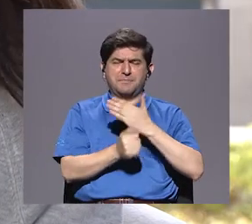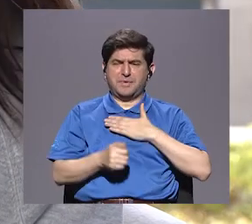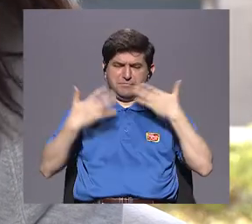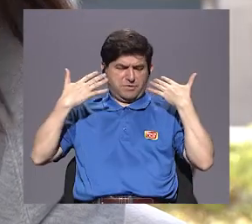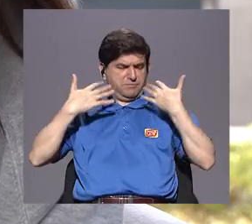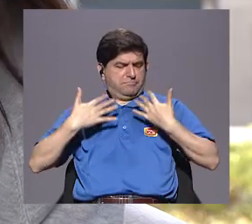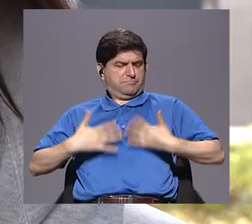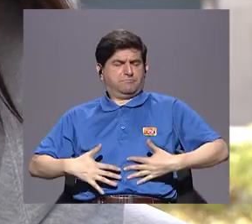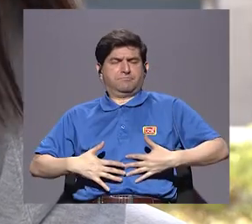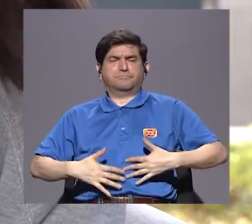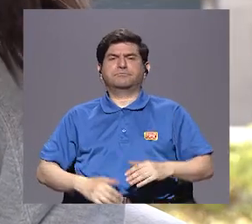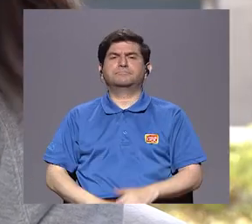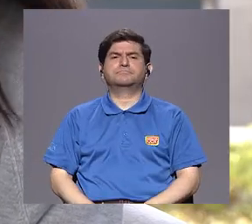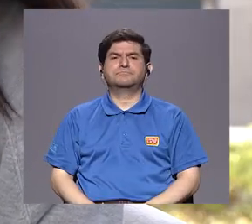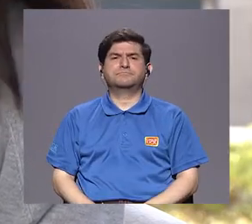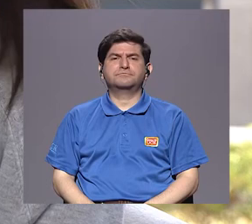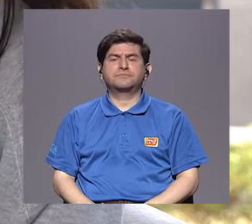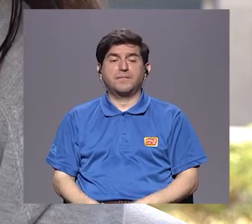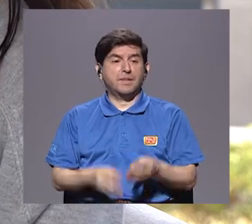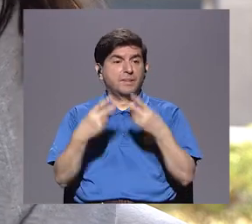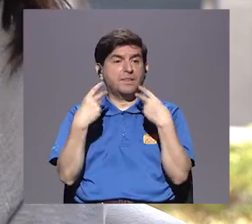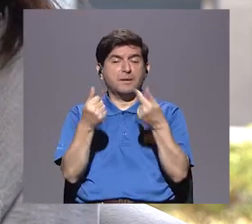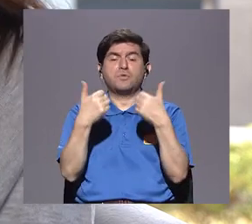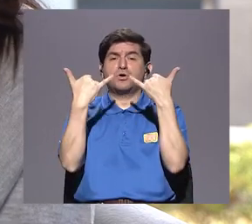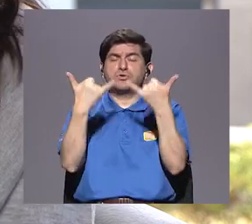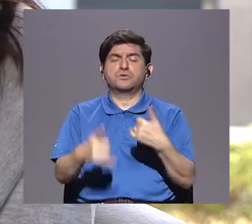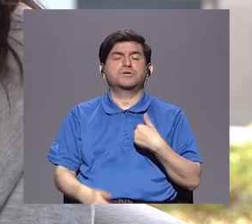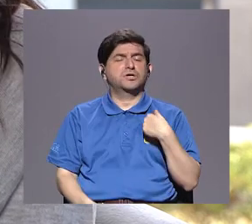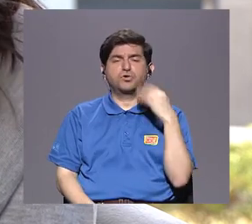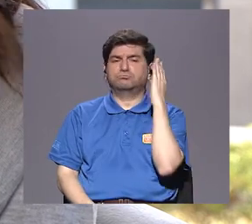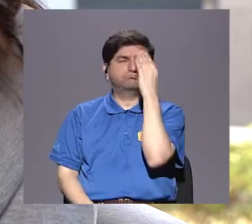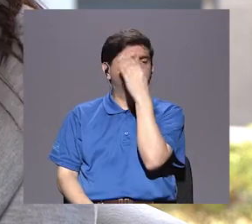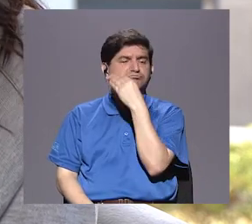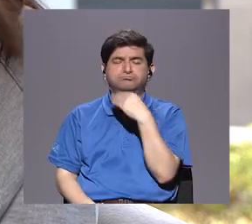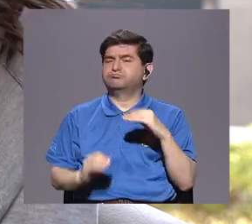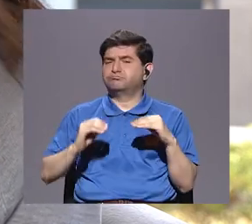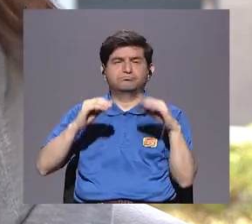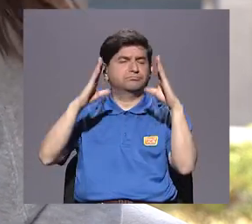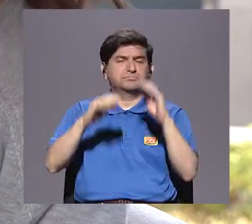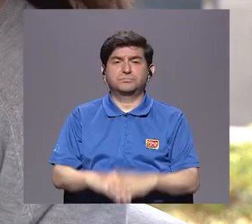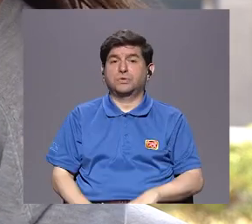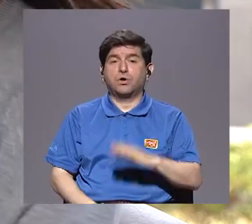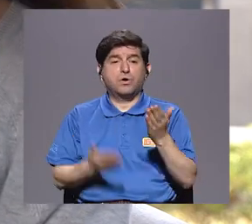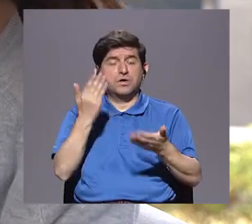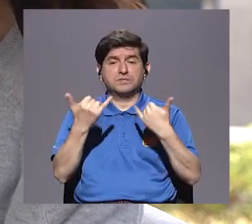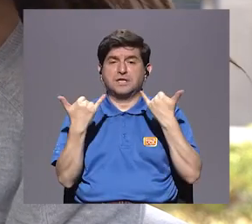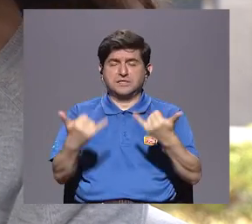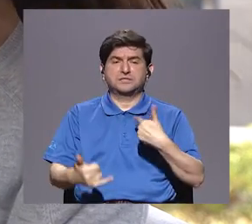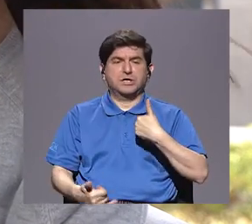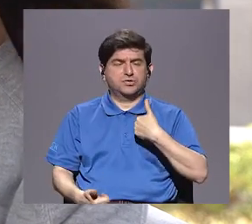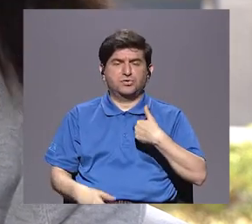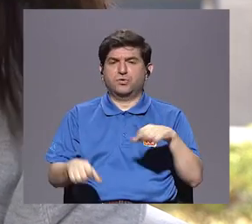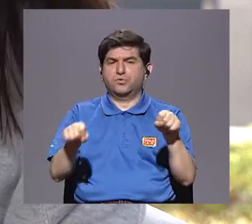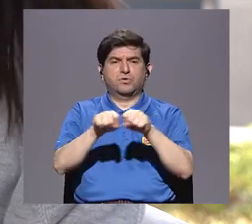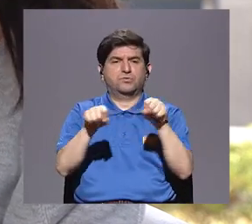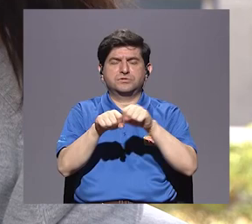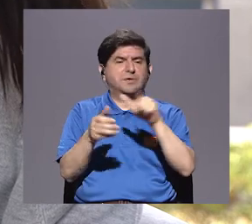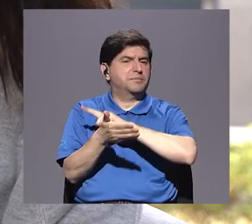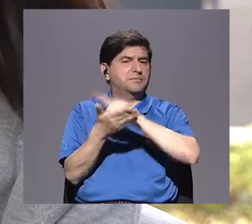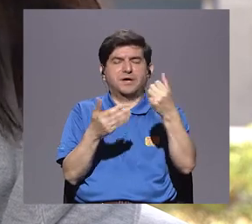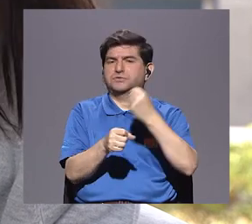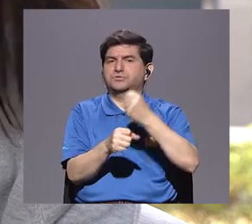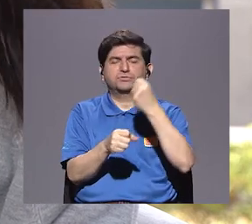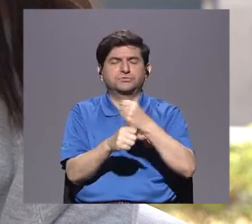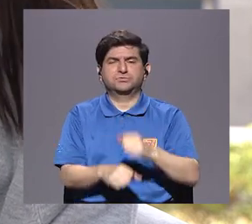apariencia física, ¿no? De repente ya no me maquillo en la mañana, De repente ya no vengo con los zapatos limpios